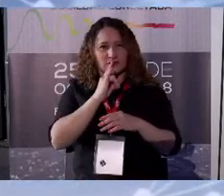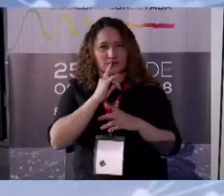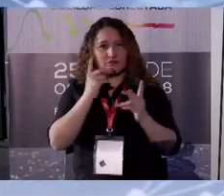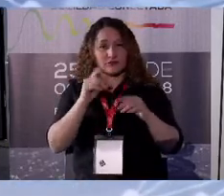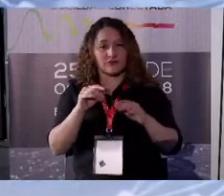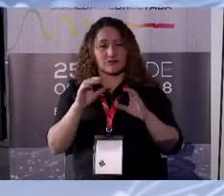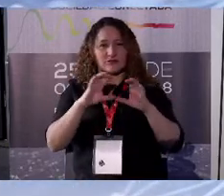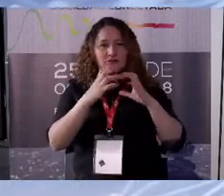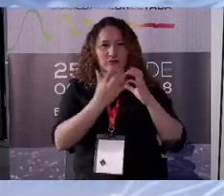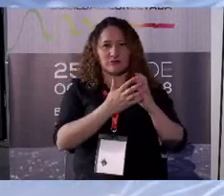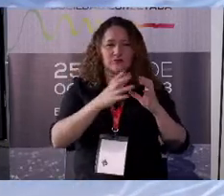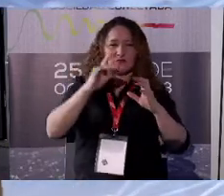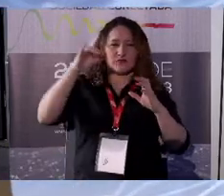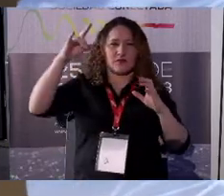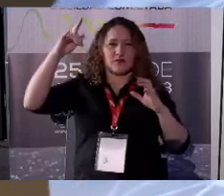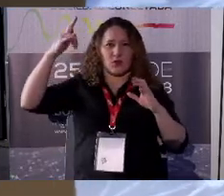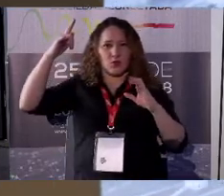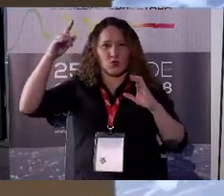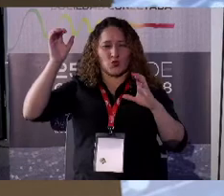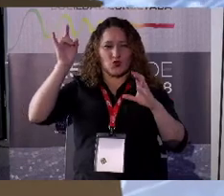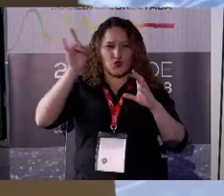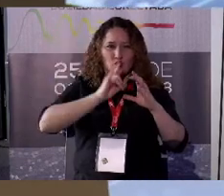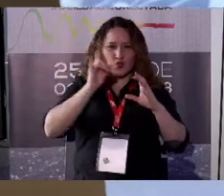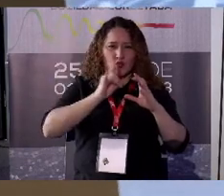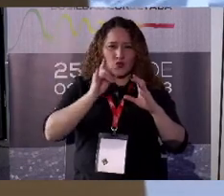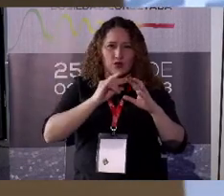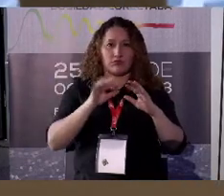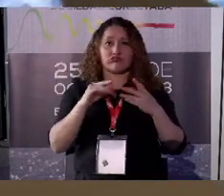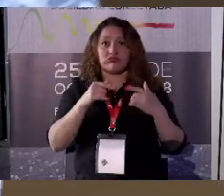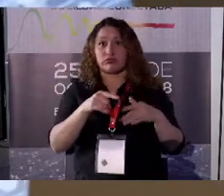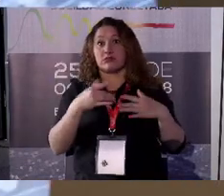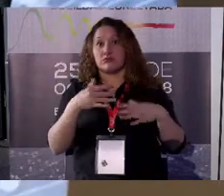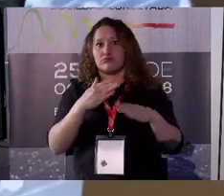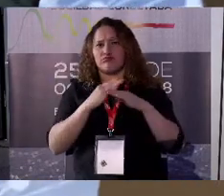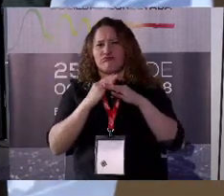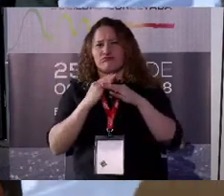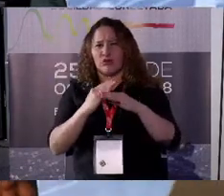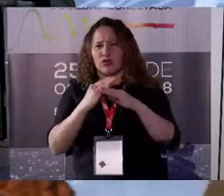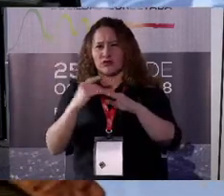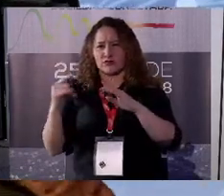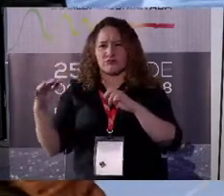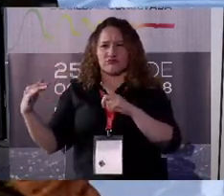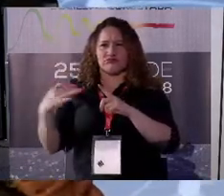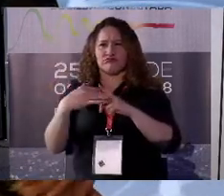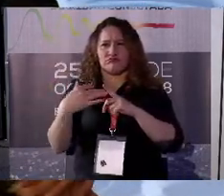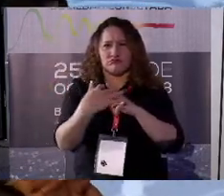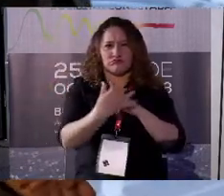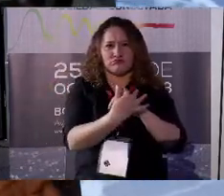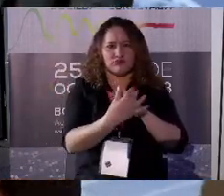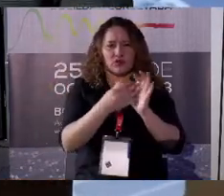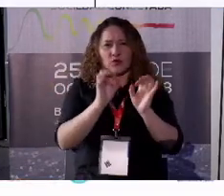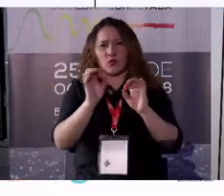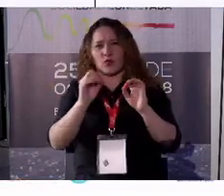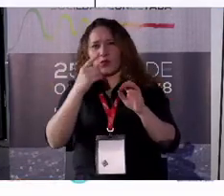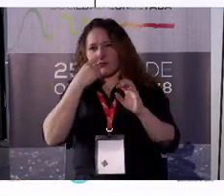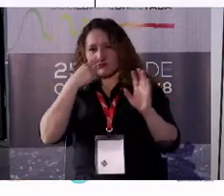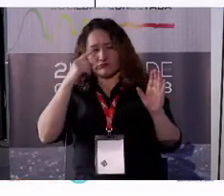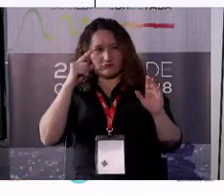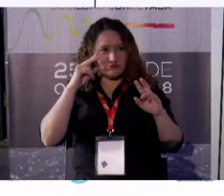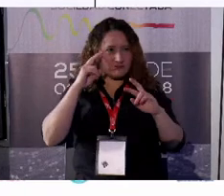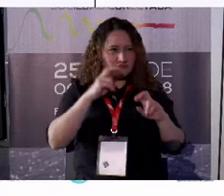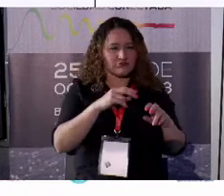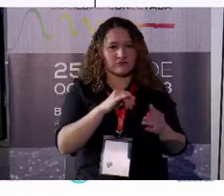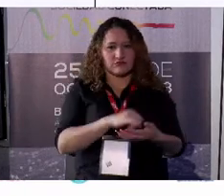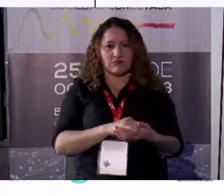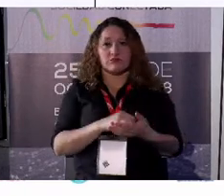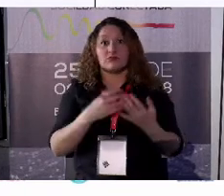terrenas, que son los establecidos que tienen protección contra interferencia, contra los nuevos que van a llegar, que es